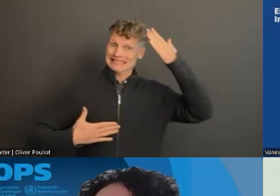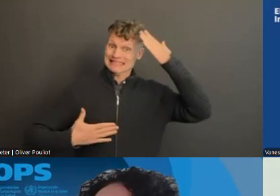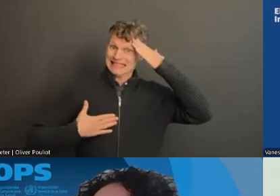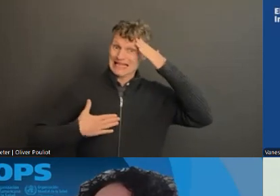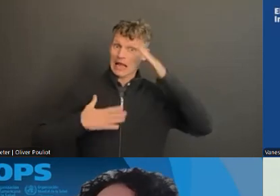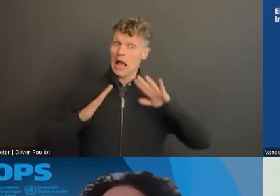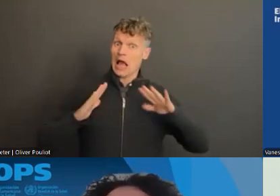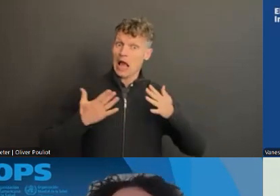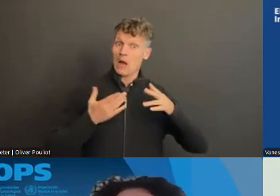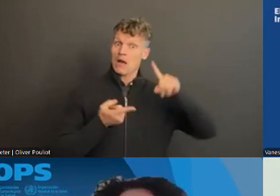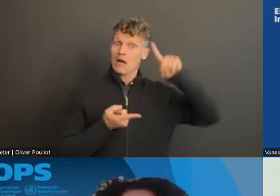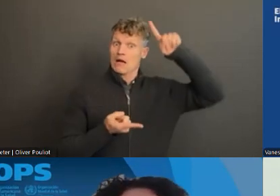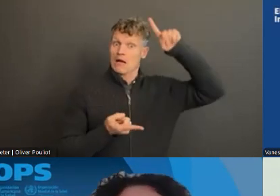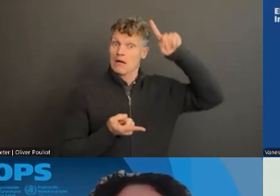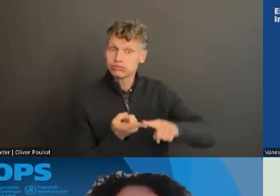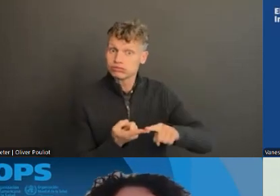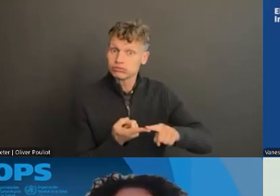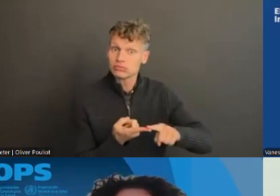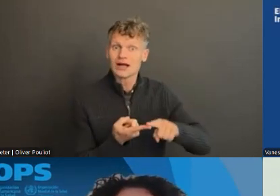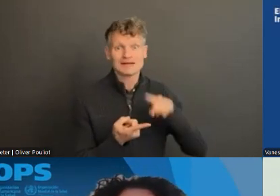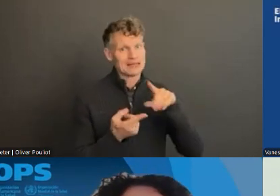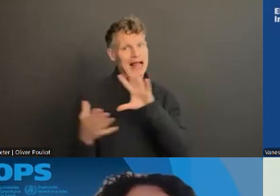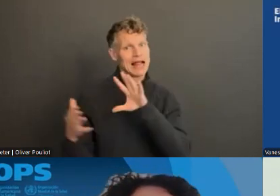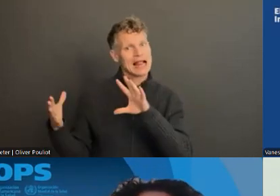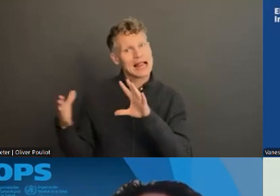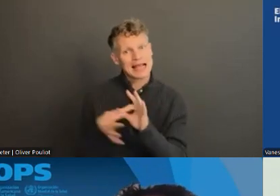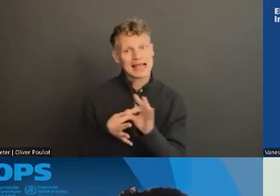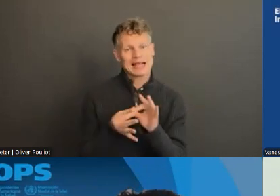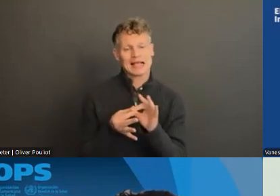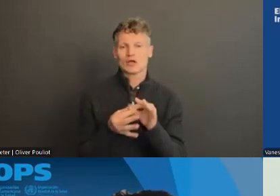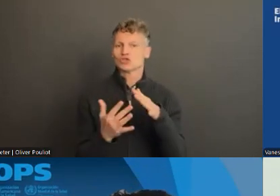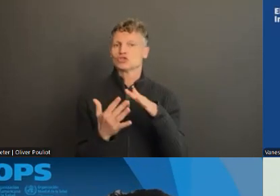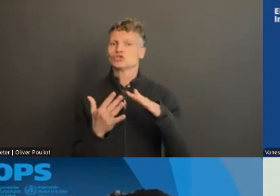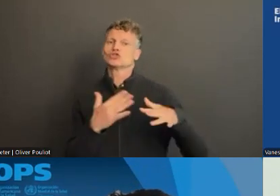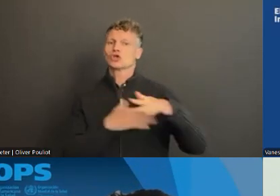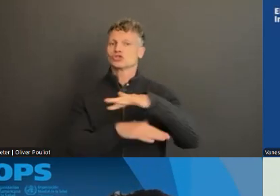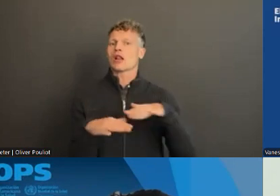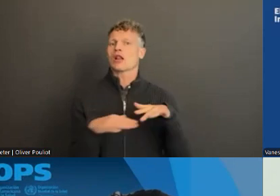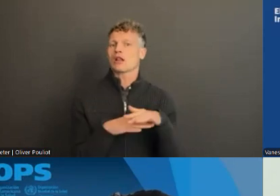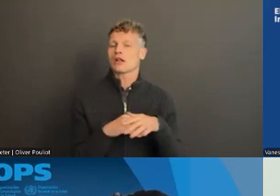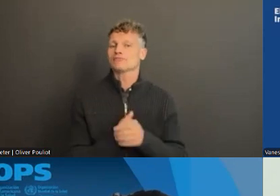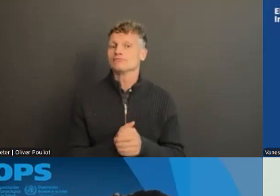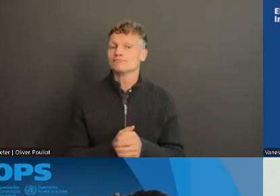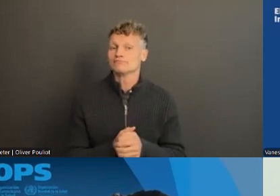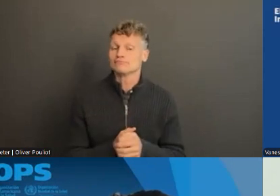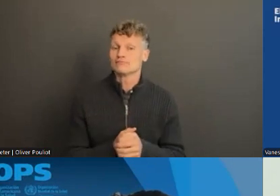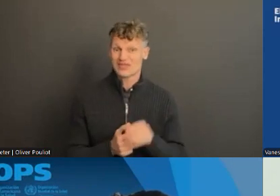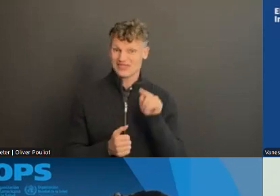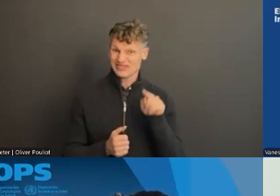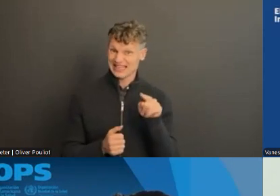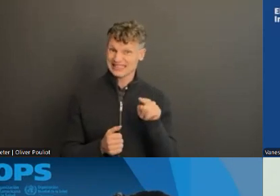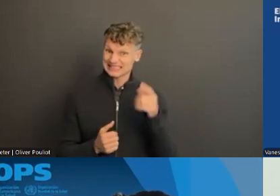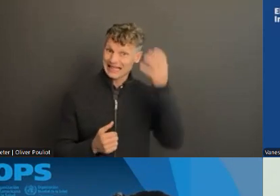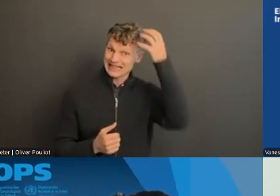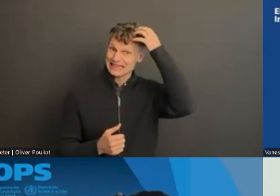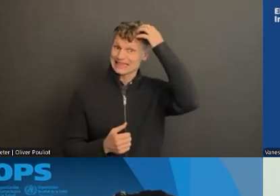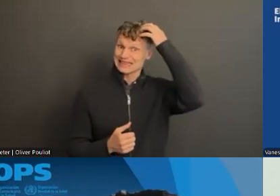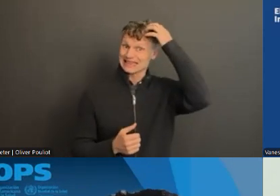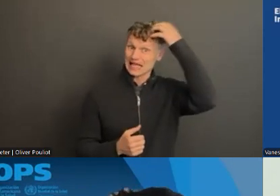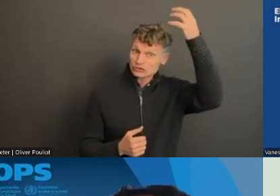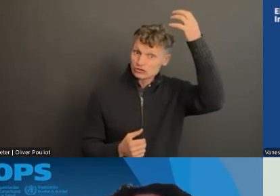basada en los determinantes sociales. Así que el Plan Nacional en Brasil para la eliminación de las enfermedades es la eliminación de las enfermedades que